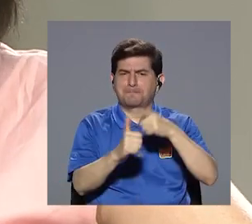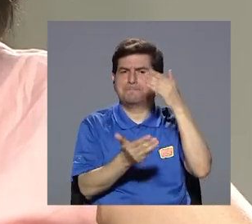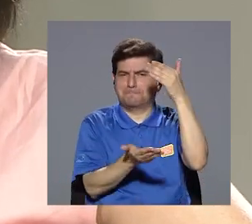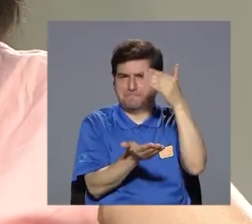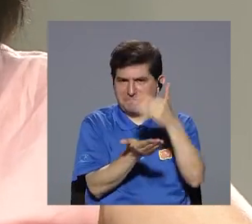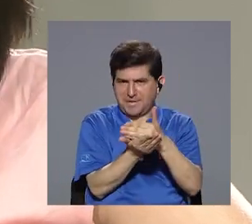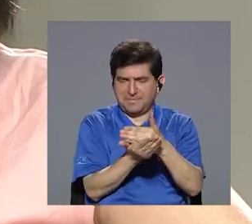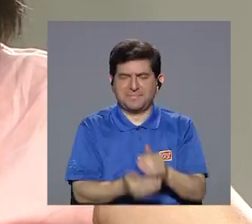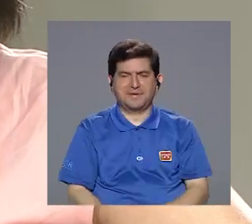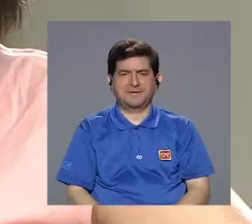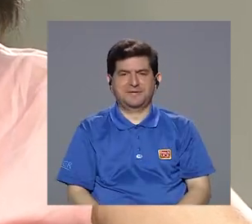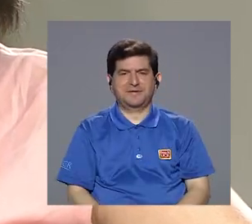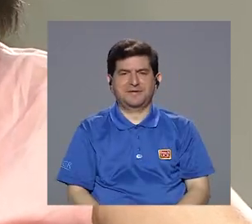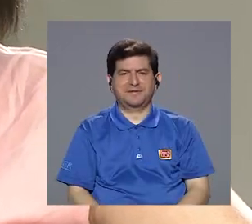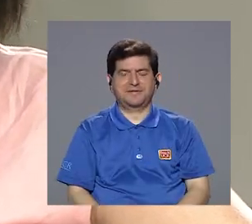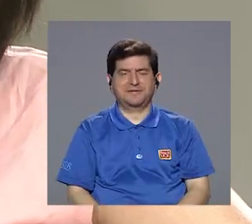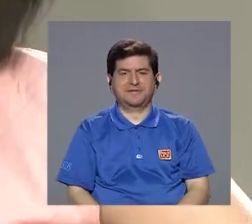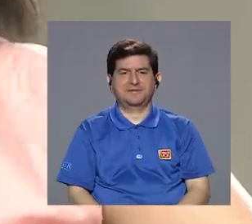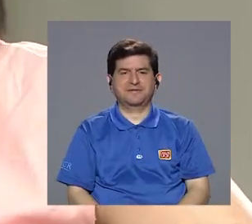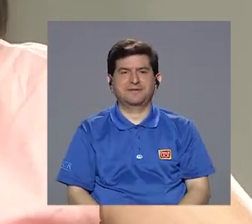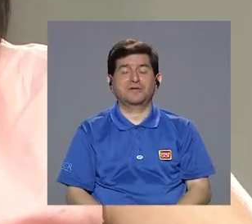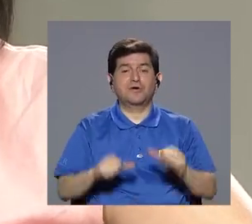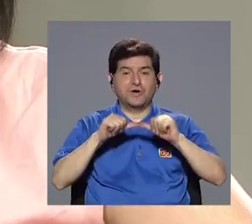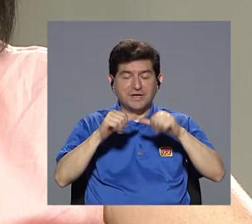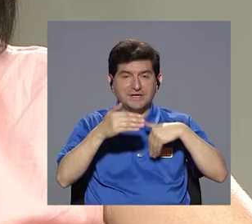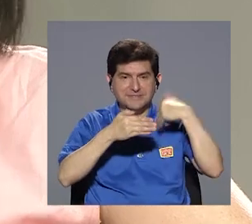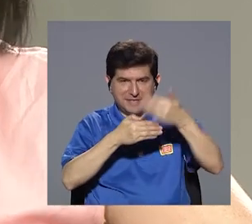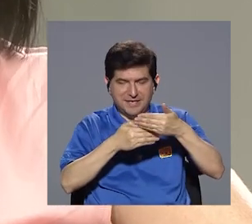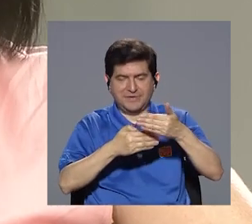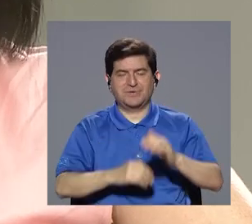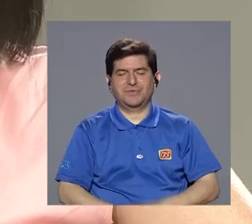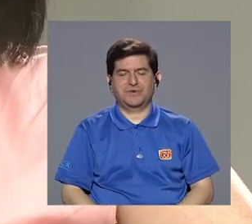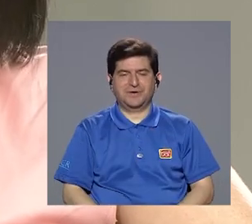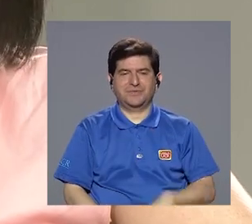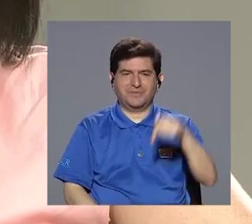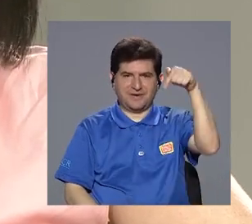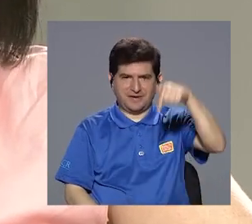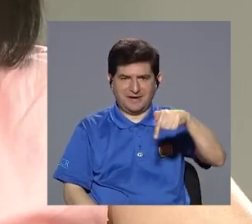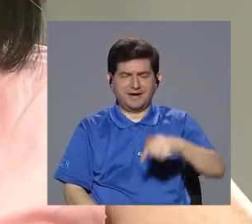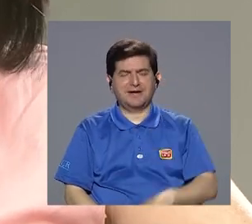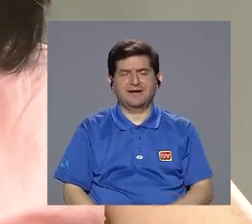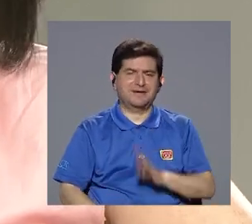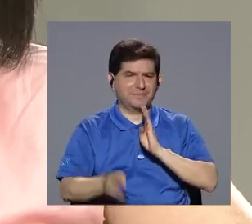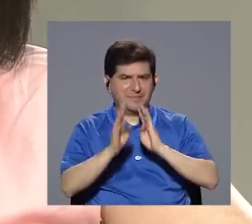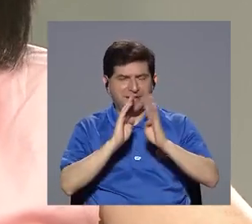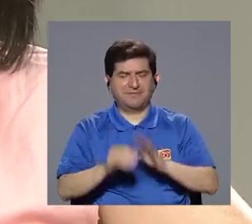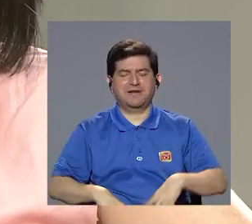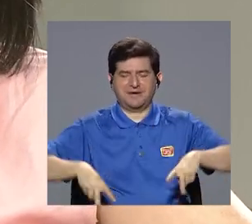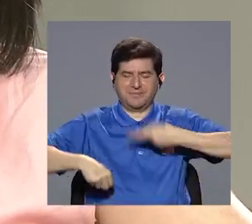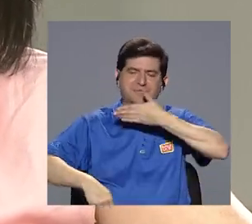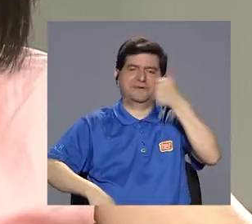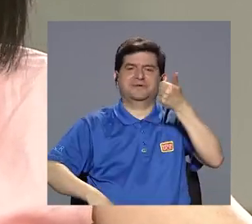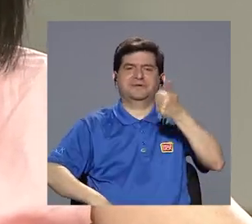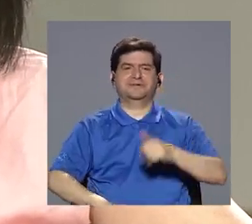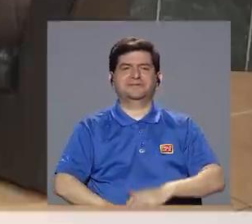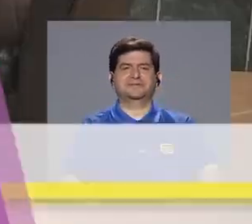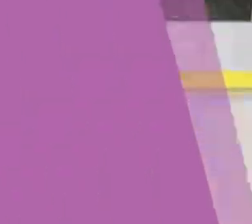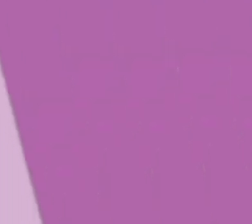una pausa en esta conversación, vamos un momentito a un corte, ya regresamos para continuar con más de Vivir